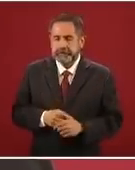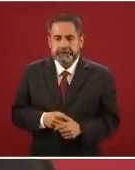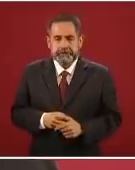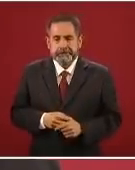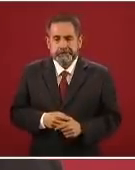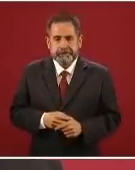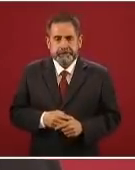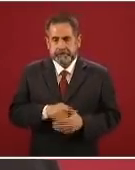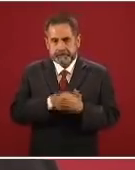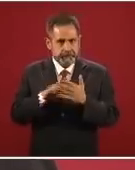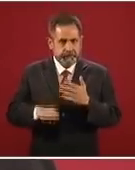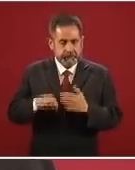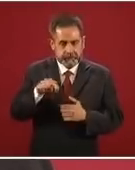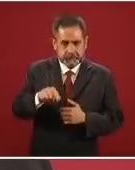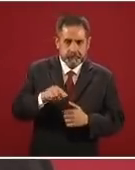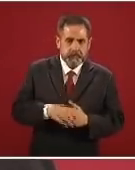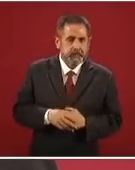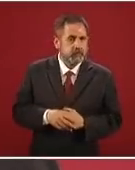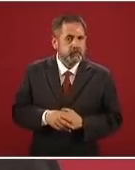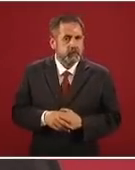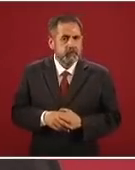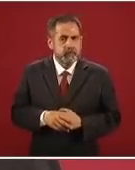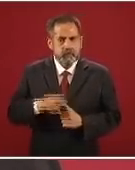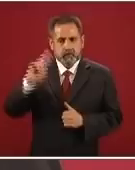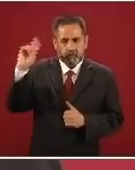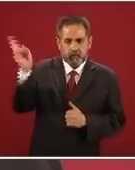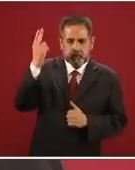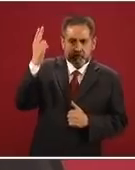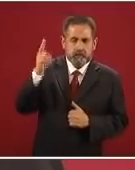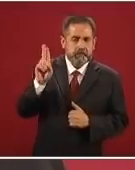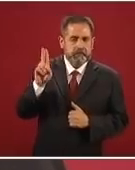En el caso de la UNAM,